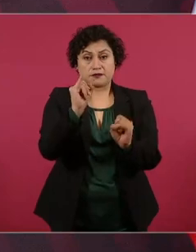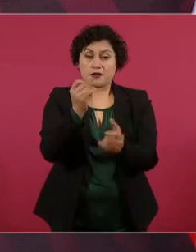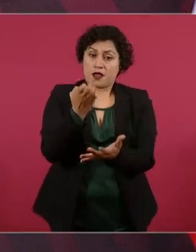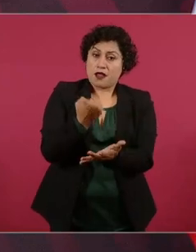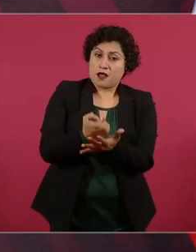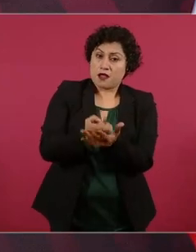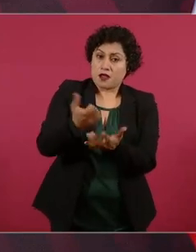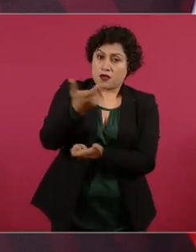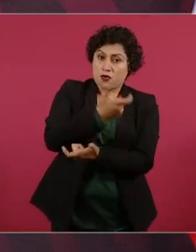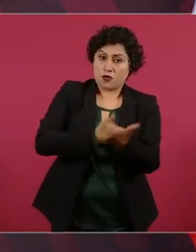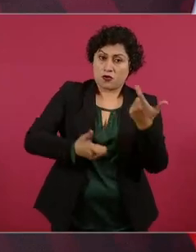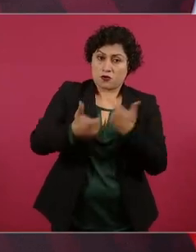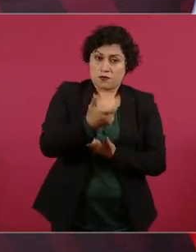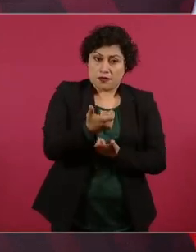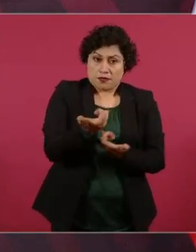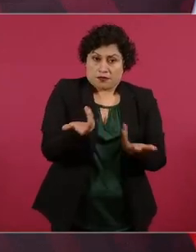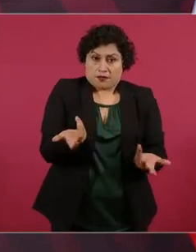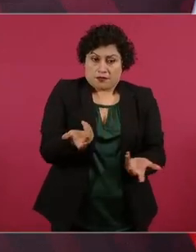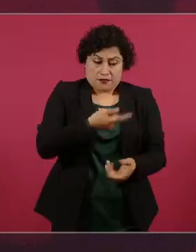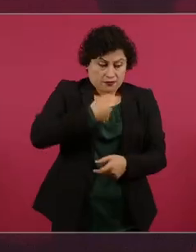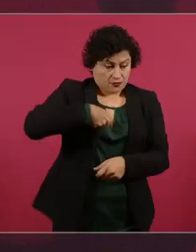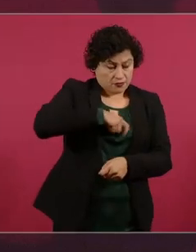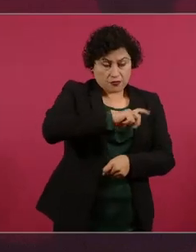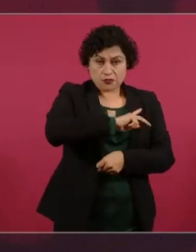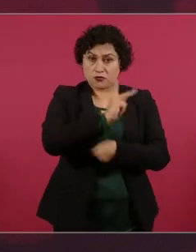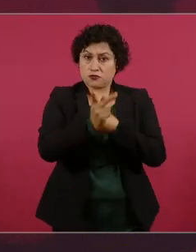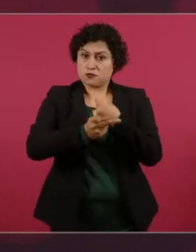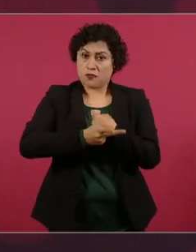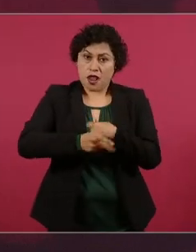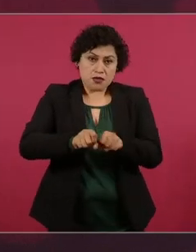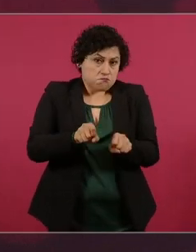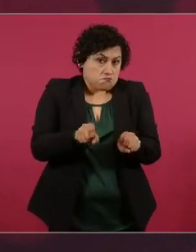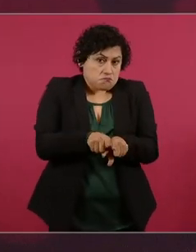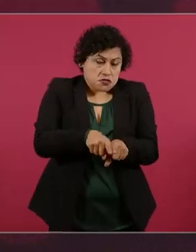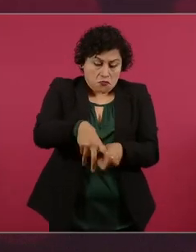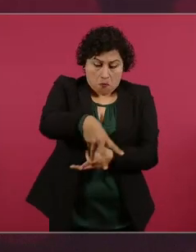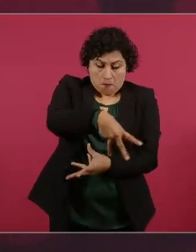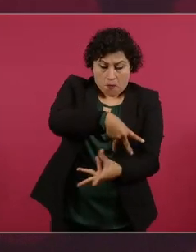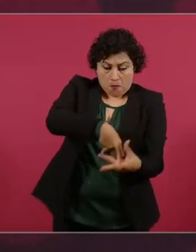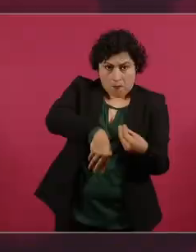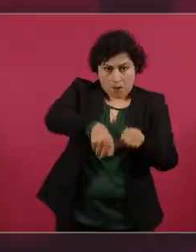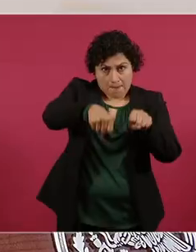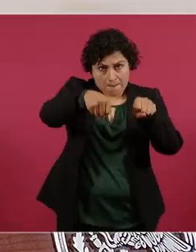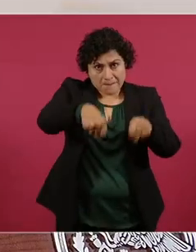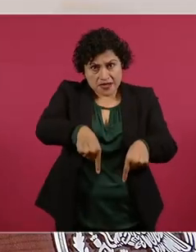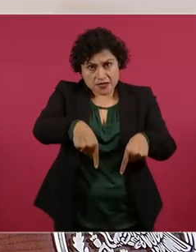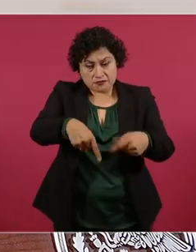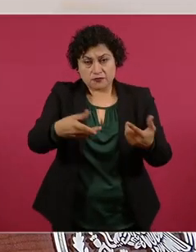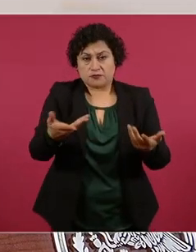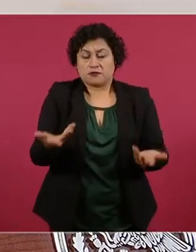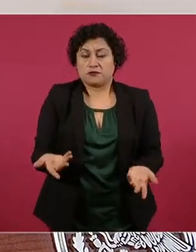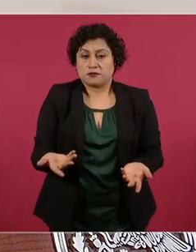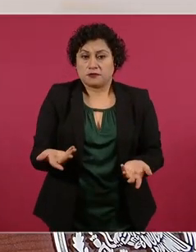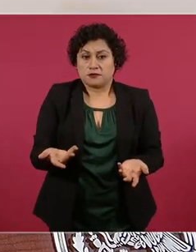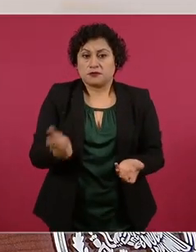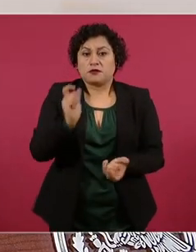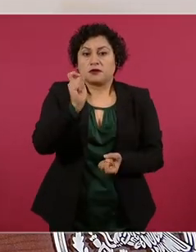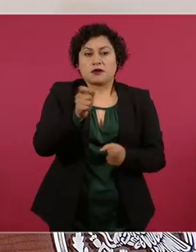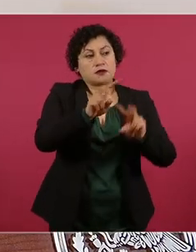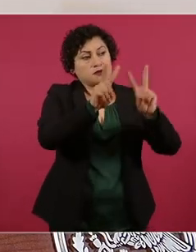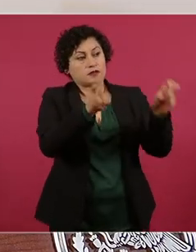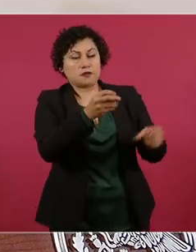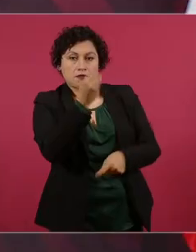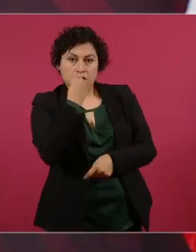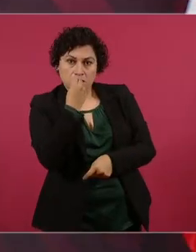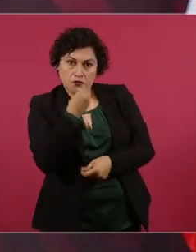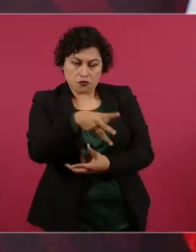ser autosuficientes en alimentos y en energéticos.